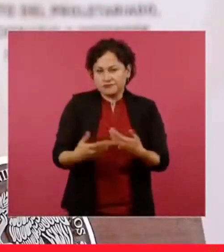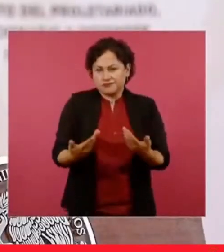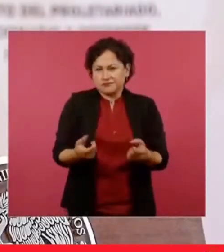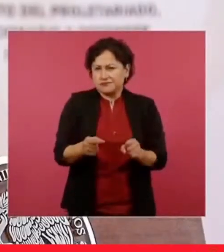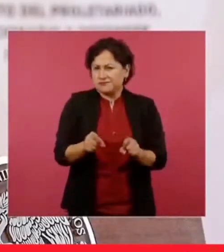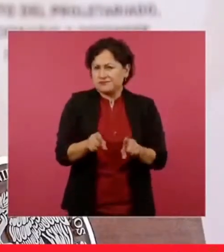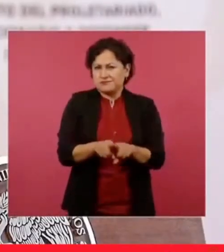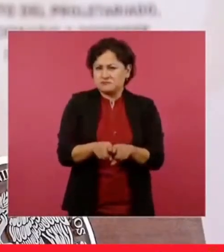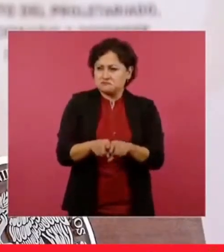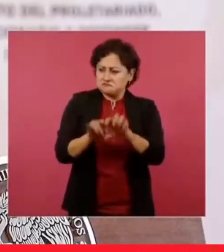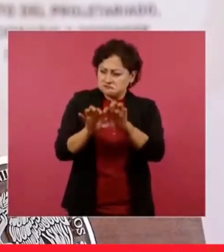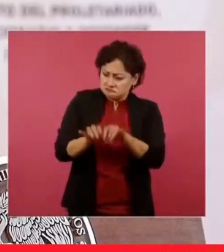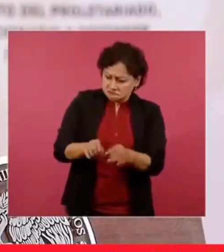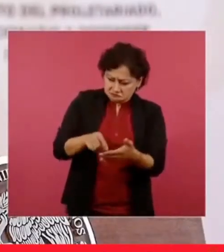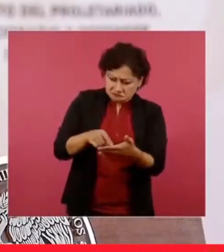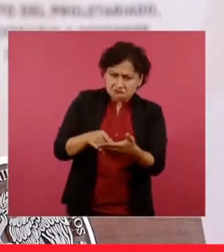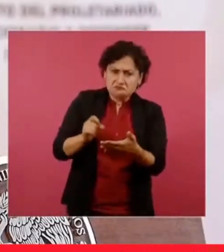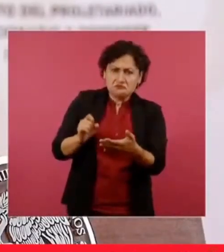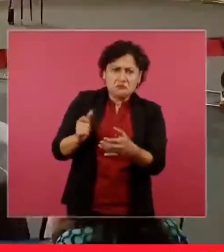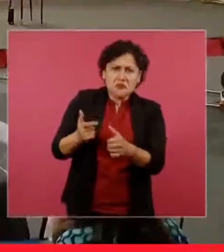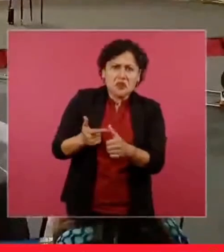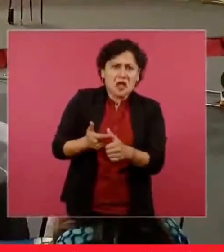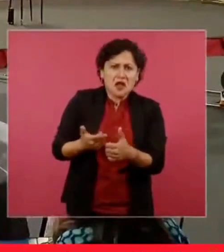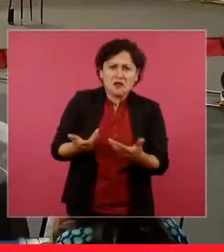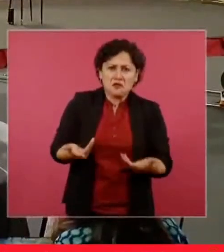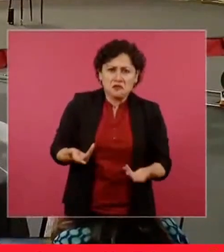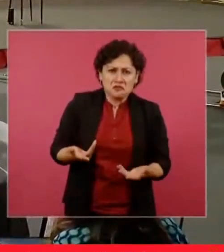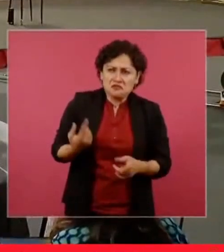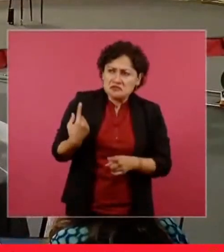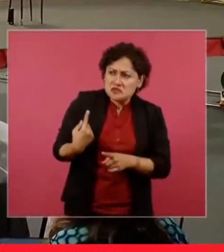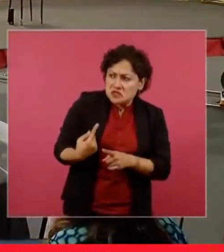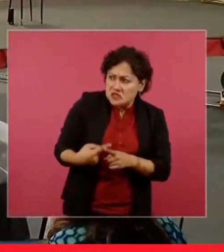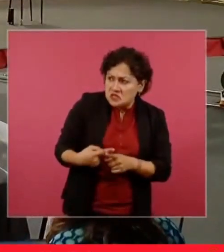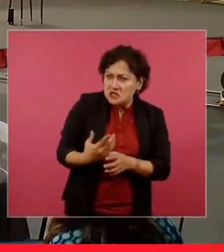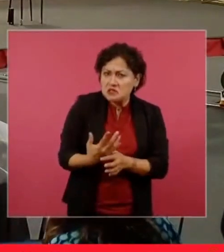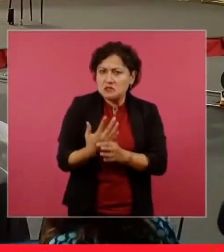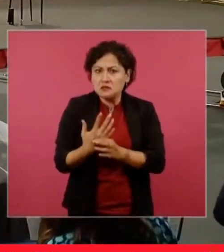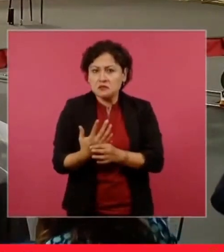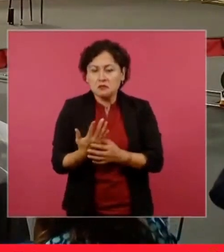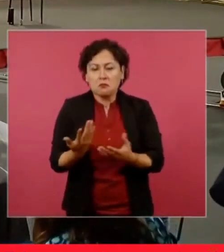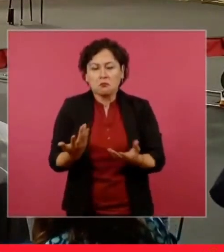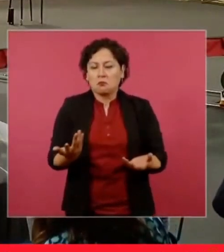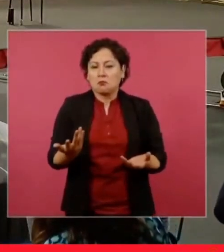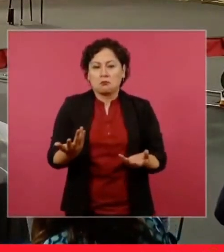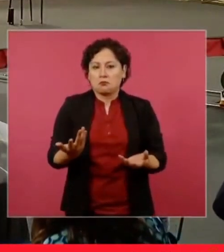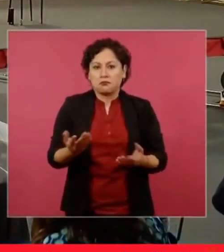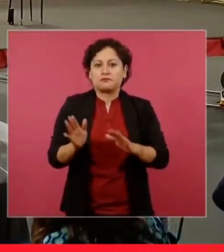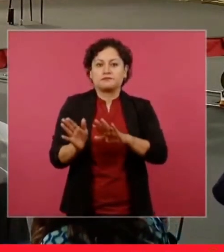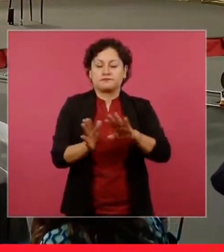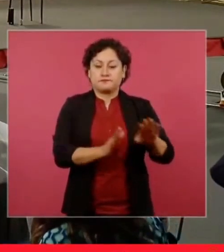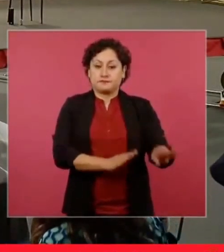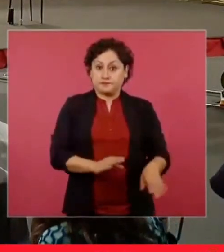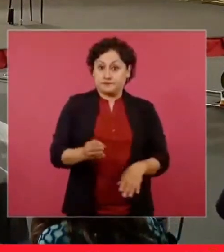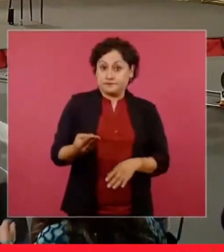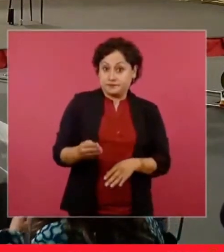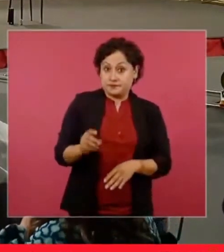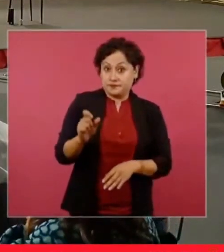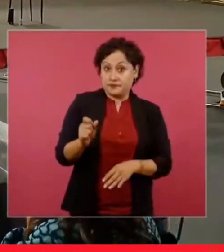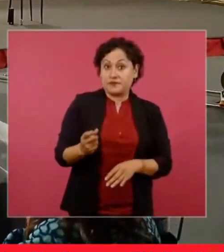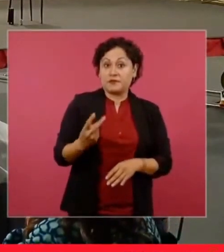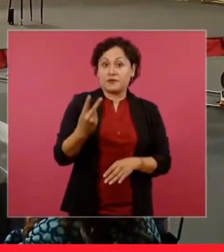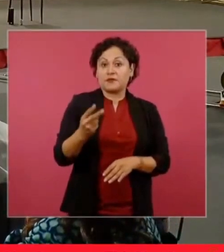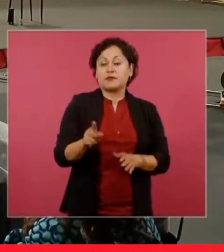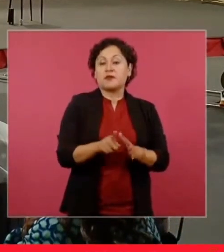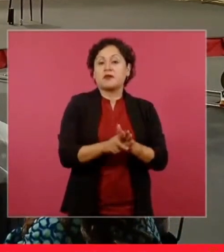expertos que dan su nunca humilde opinión. 2 días más tarde, el 22 de mayo, el periódico The